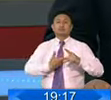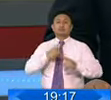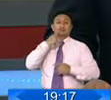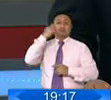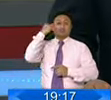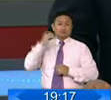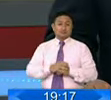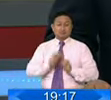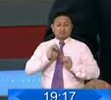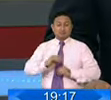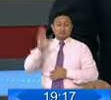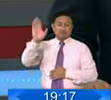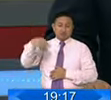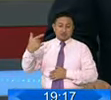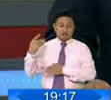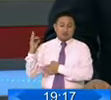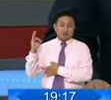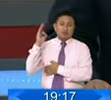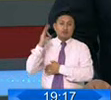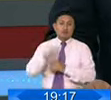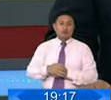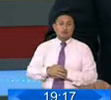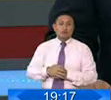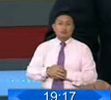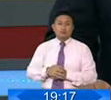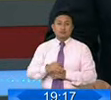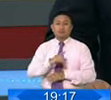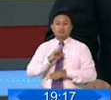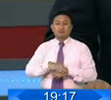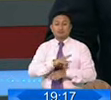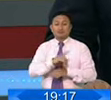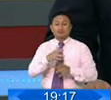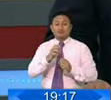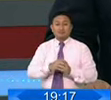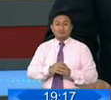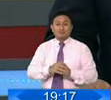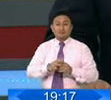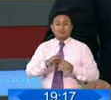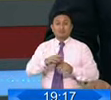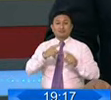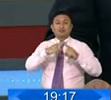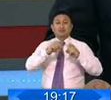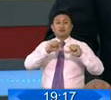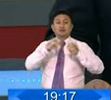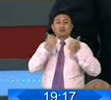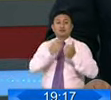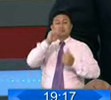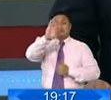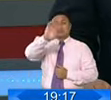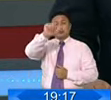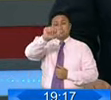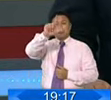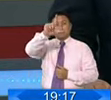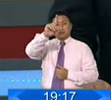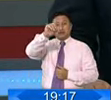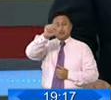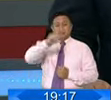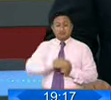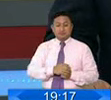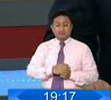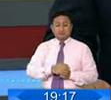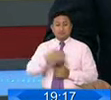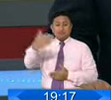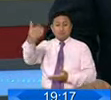Correa fue llamado a rendir su versión en el caso de un supuesto intento de secuestro al ex asambleísta Fernando Valdá. El